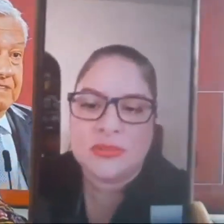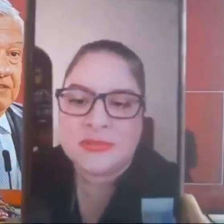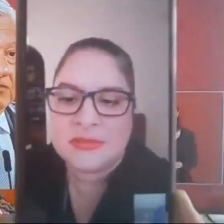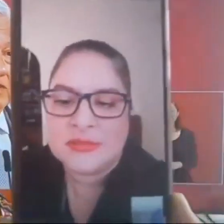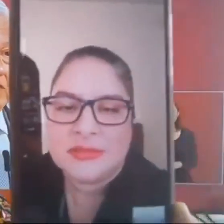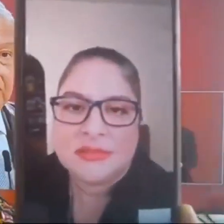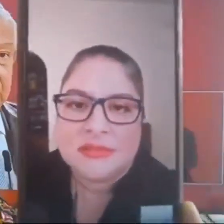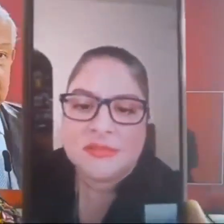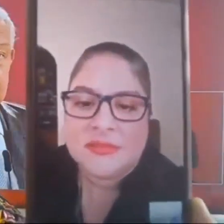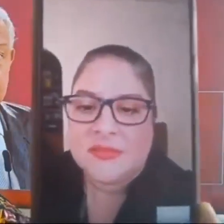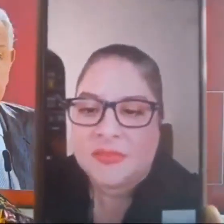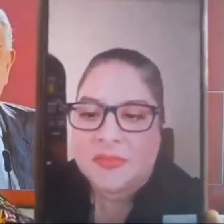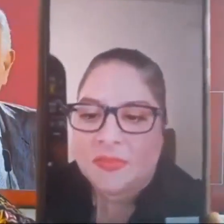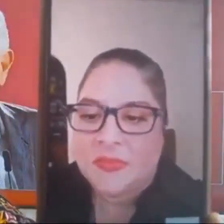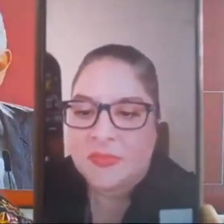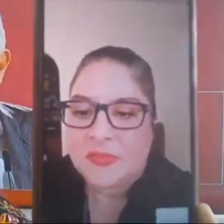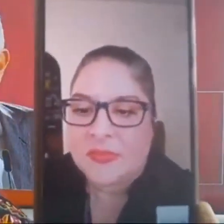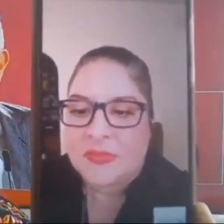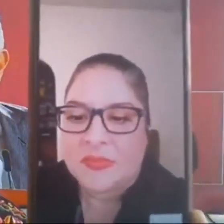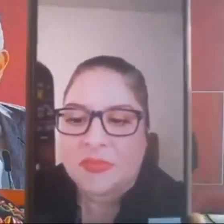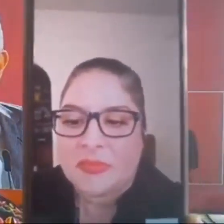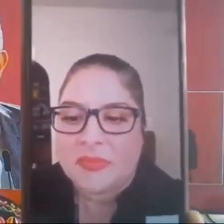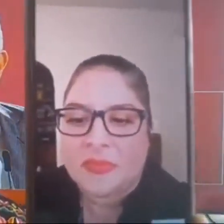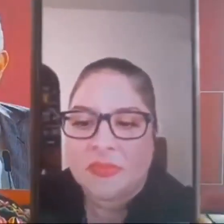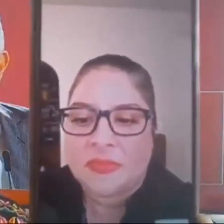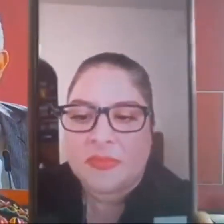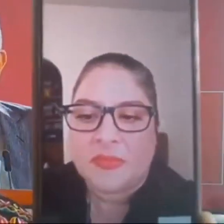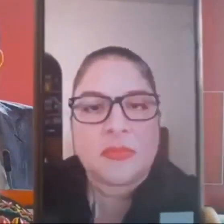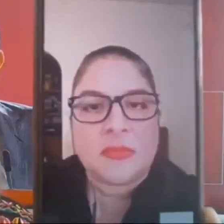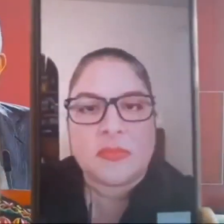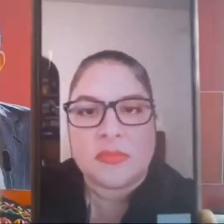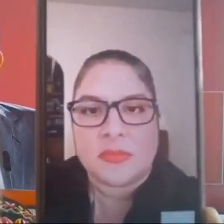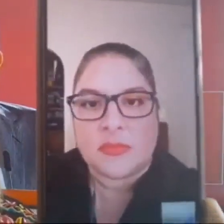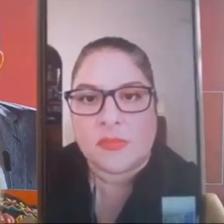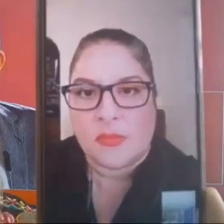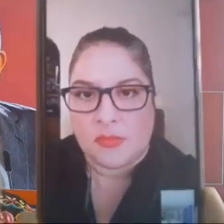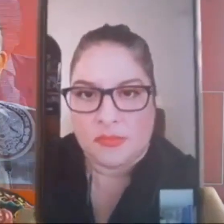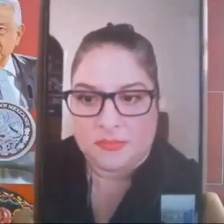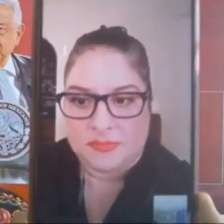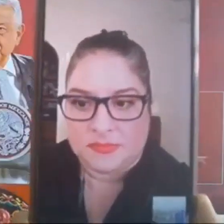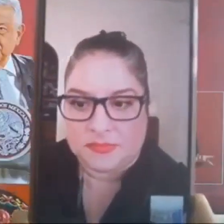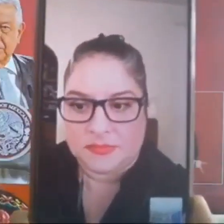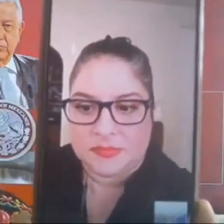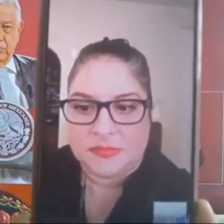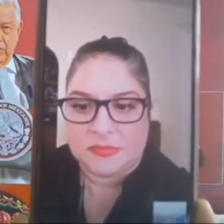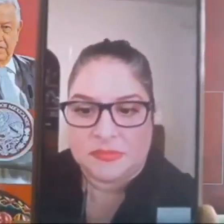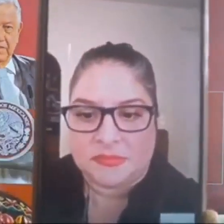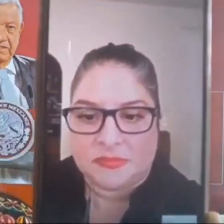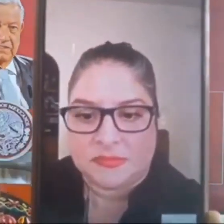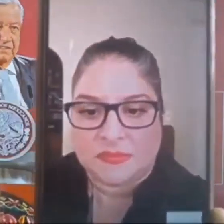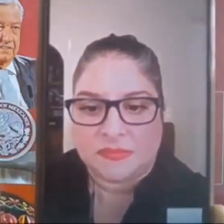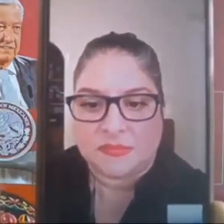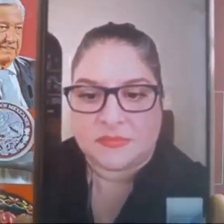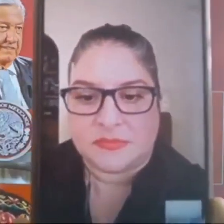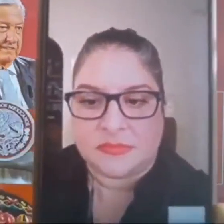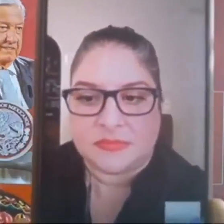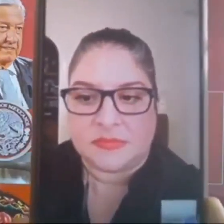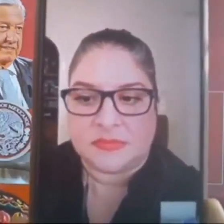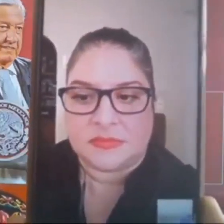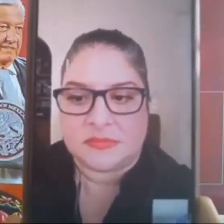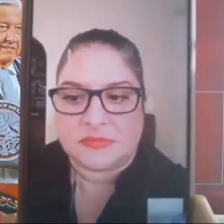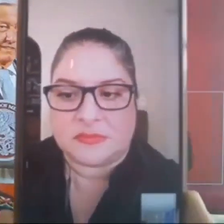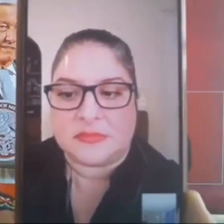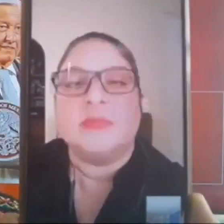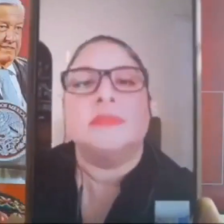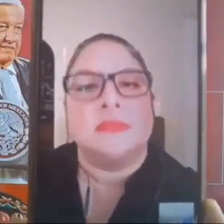esos son, ¿no? Laurita, y ya puso un precedente muy importante el presidente. Ya se la cantó directo al